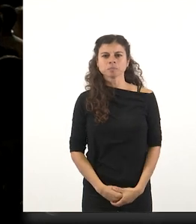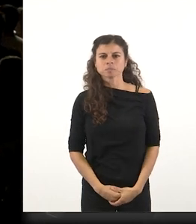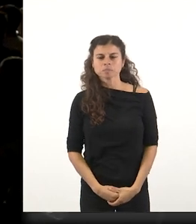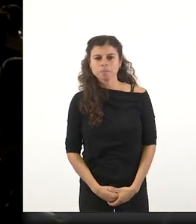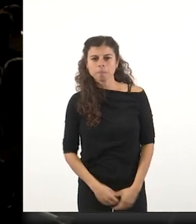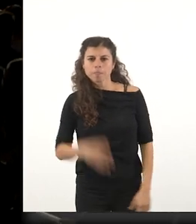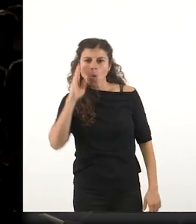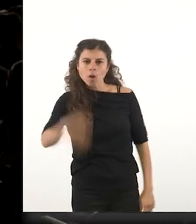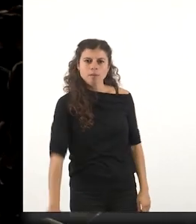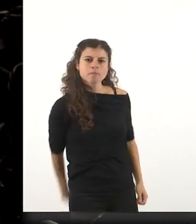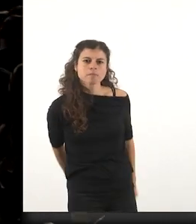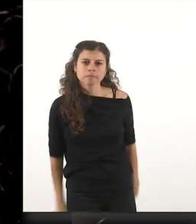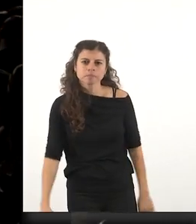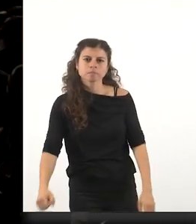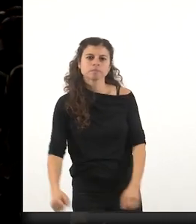Hola.